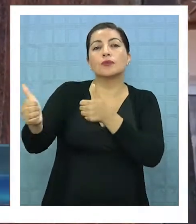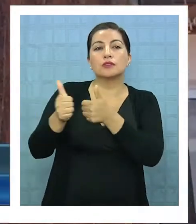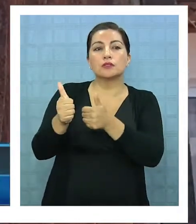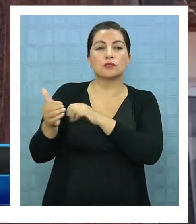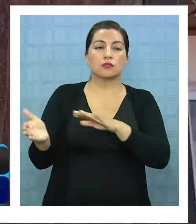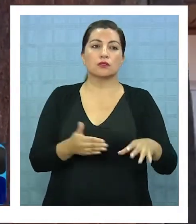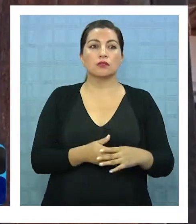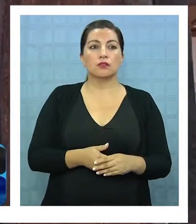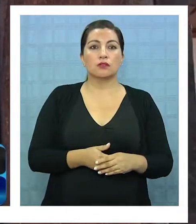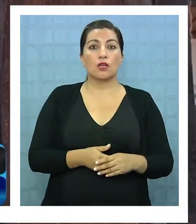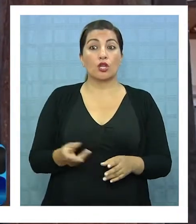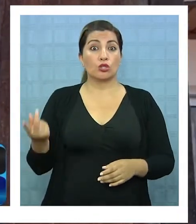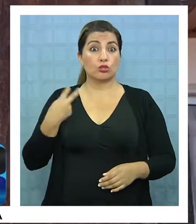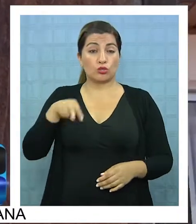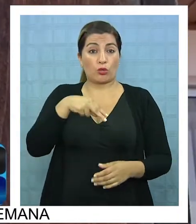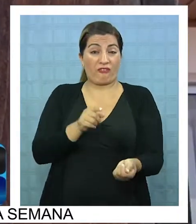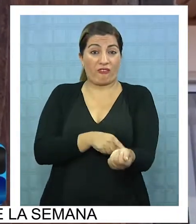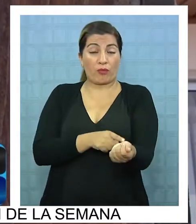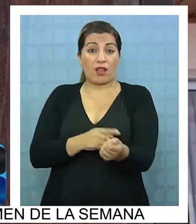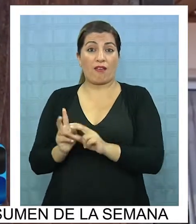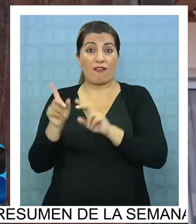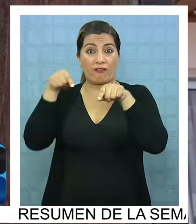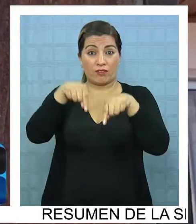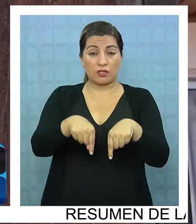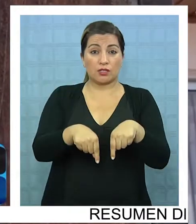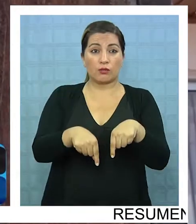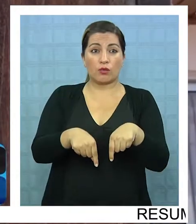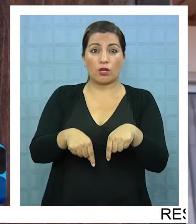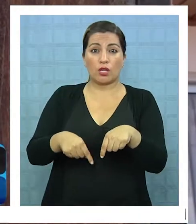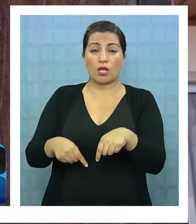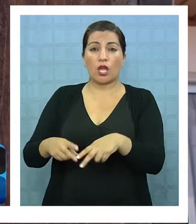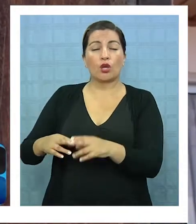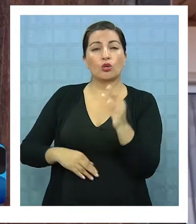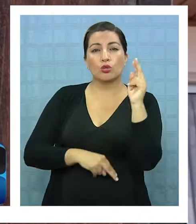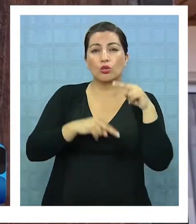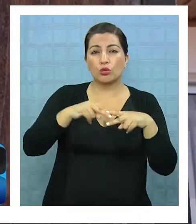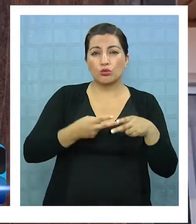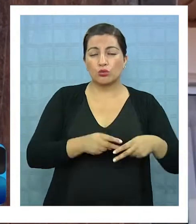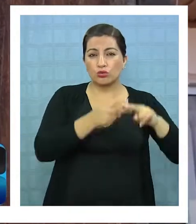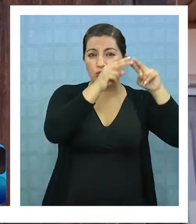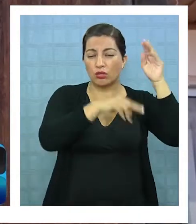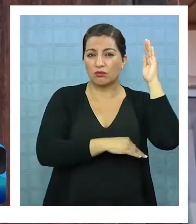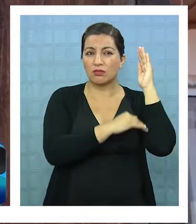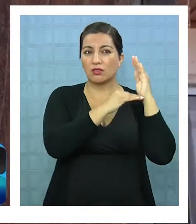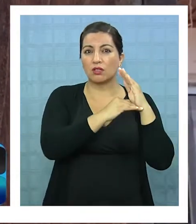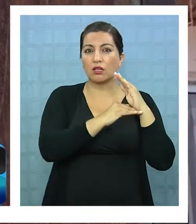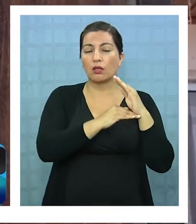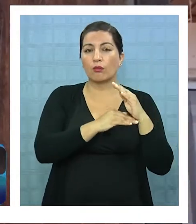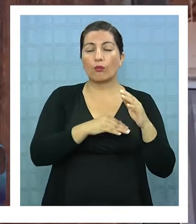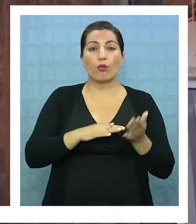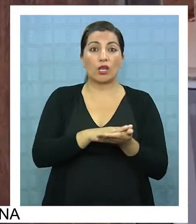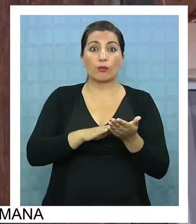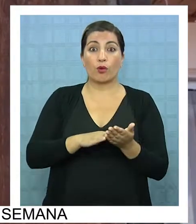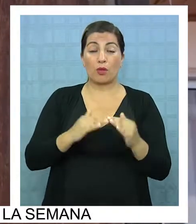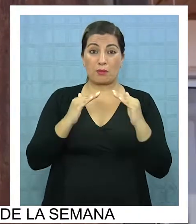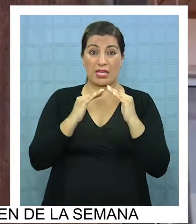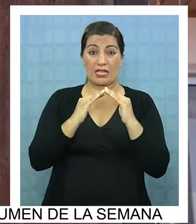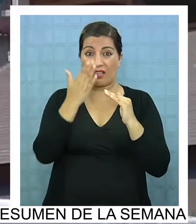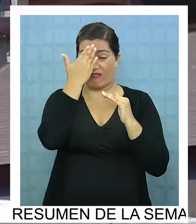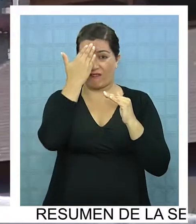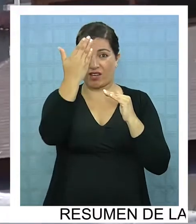Llegamos y estaba la construcción así. Ahora evidentemente si construyeron un edificio acá al frente, claro que sería como